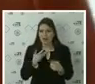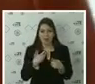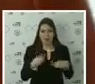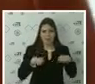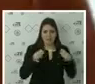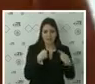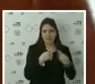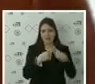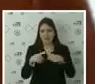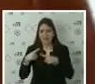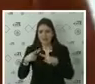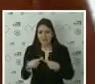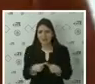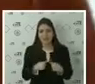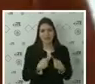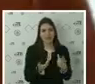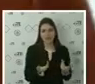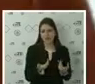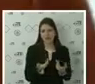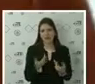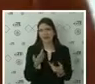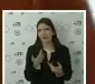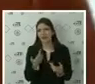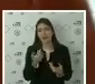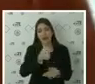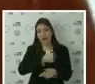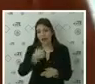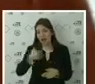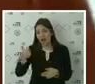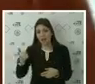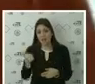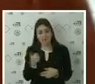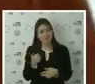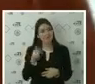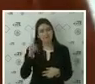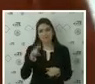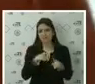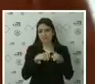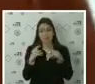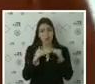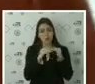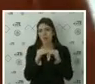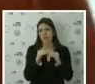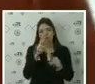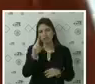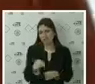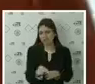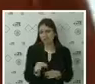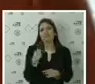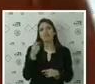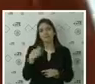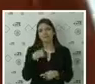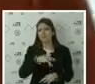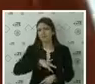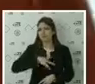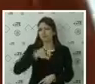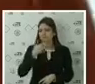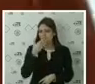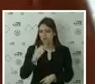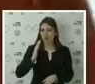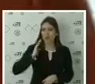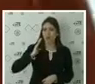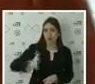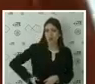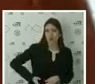y sobre todo cómo les está tocando, pues es diferente. Y yo los felicito y me congratulo mucho y de hecho me siento muy orgullosa